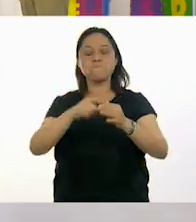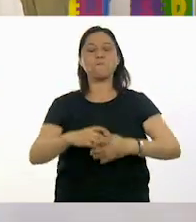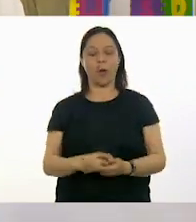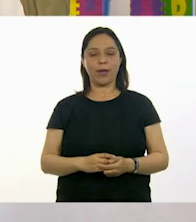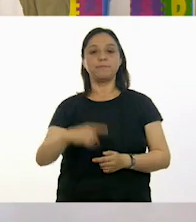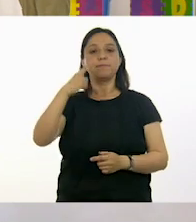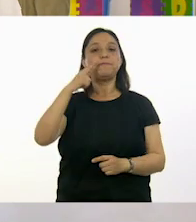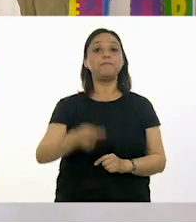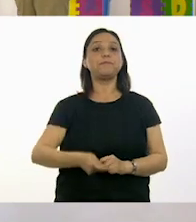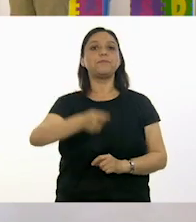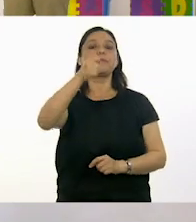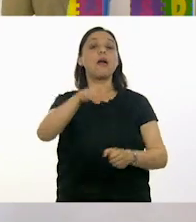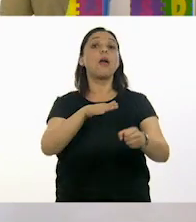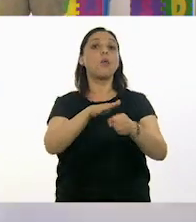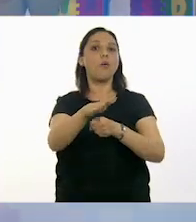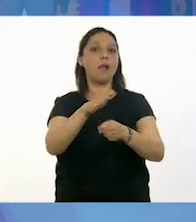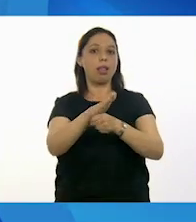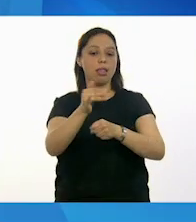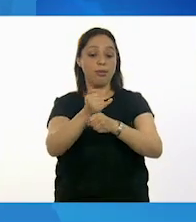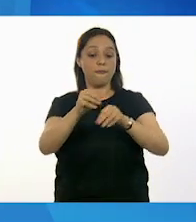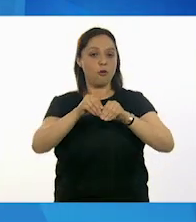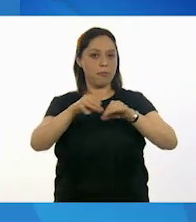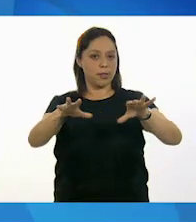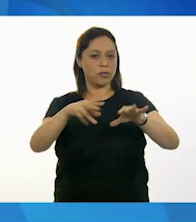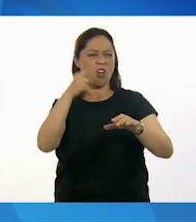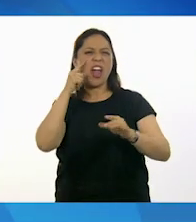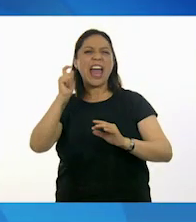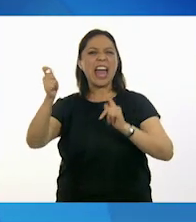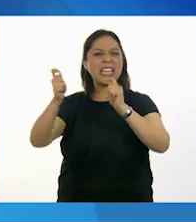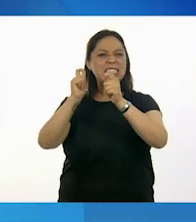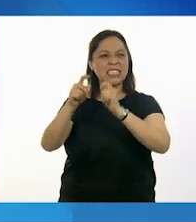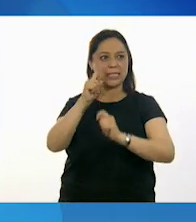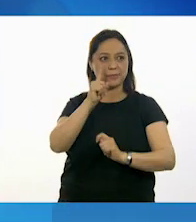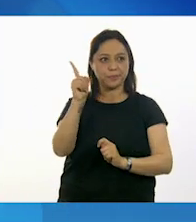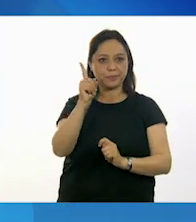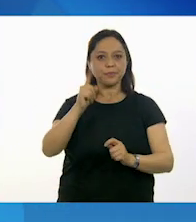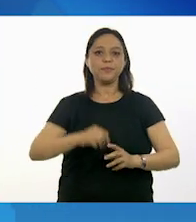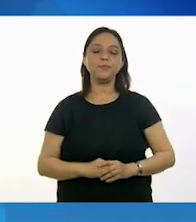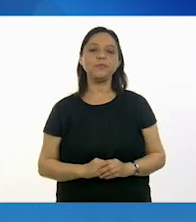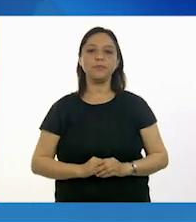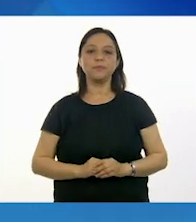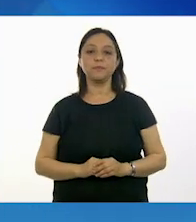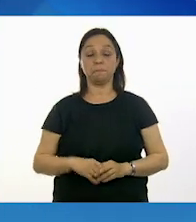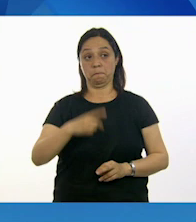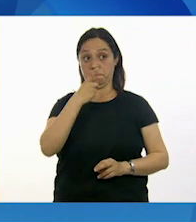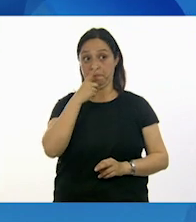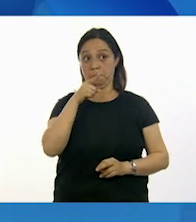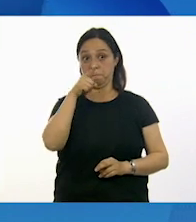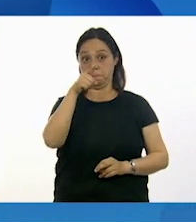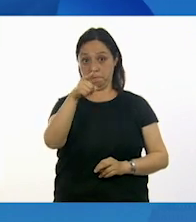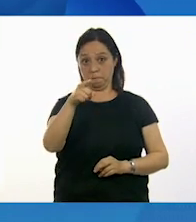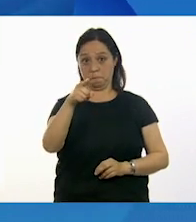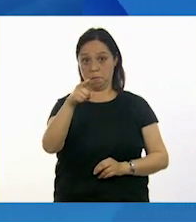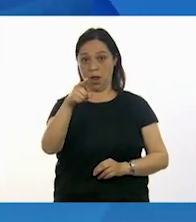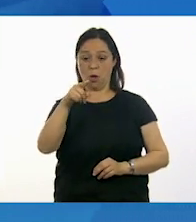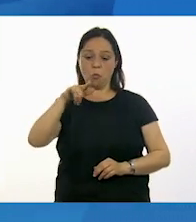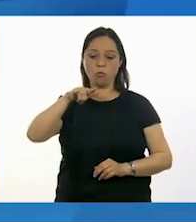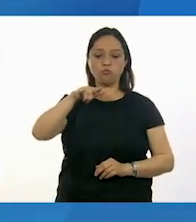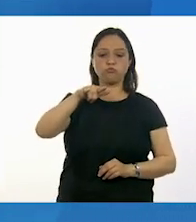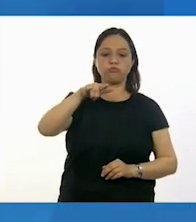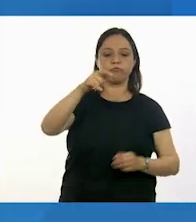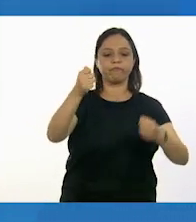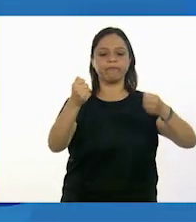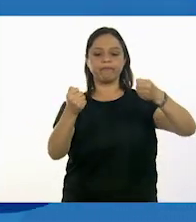primera información que nos manejan. Vamos a ver la información que nos dice. Muy bien. Dice que es un control de vuelo, que